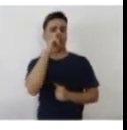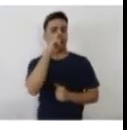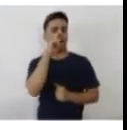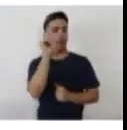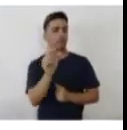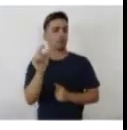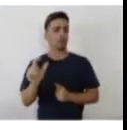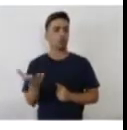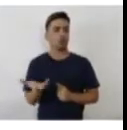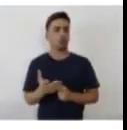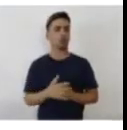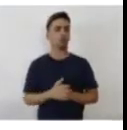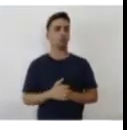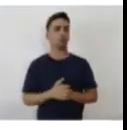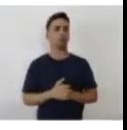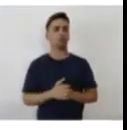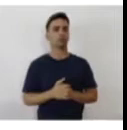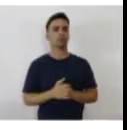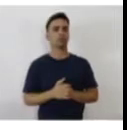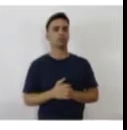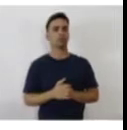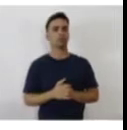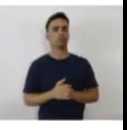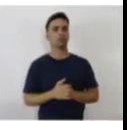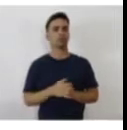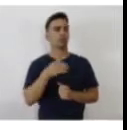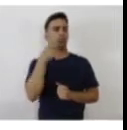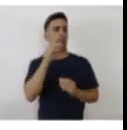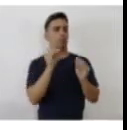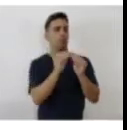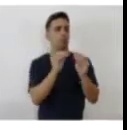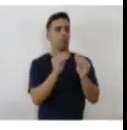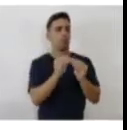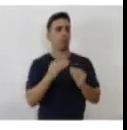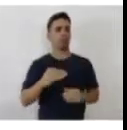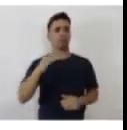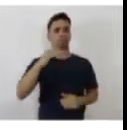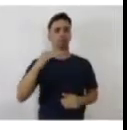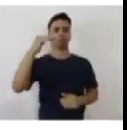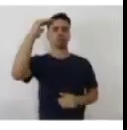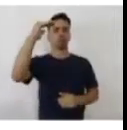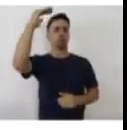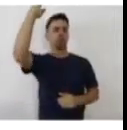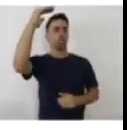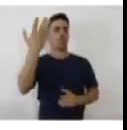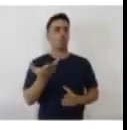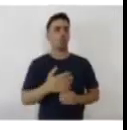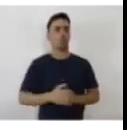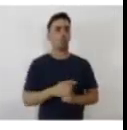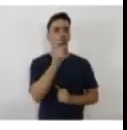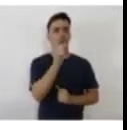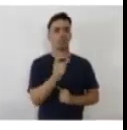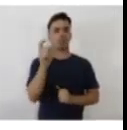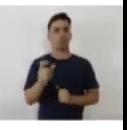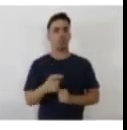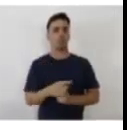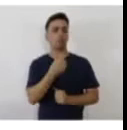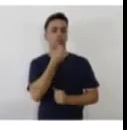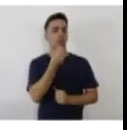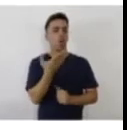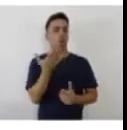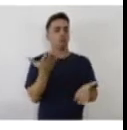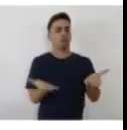personas. El primer par se puede estar refiriendo a estatura, pudieran estar pensando que es